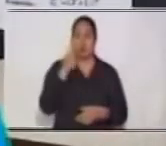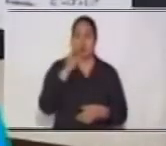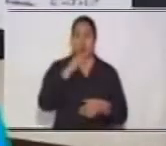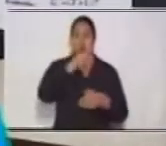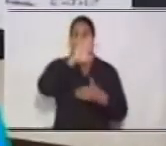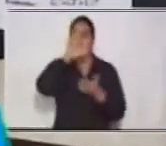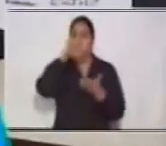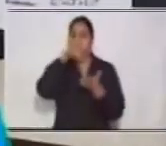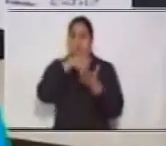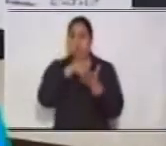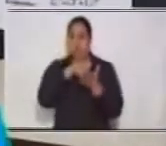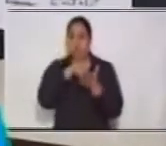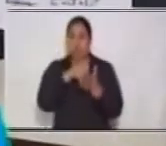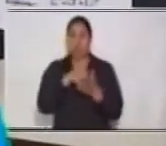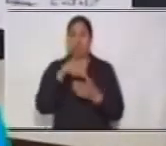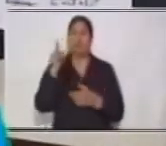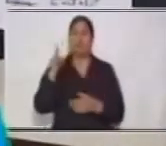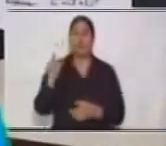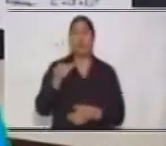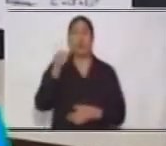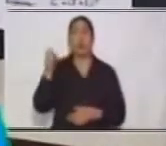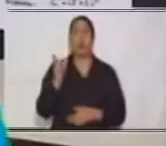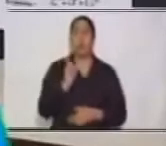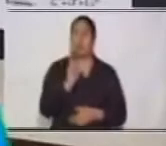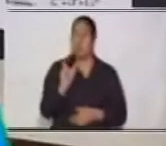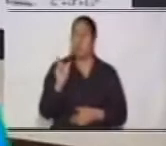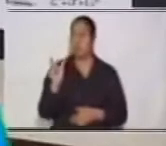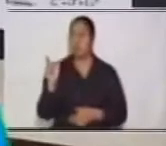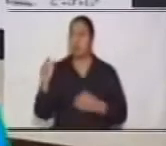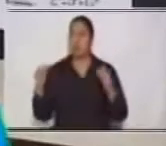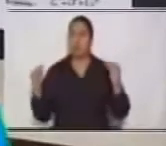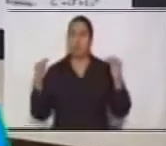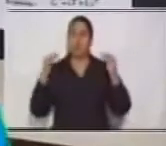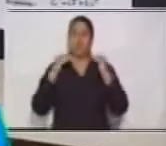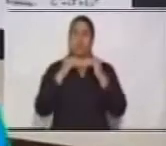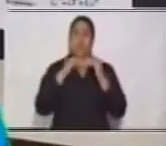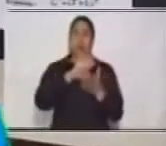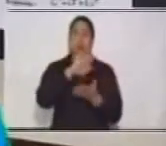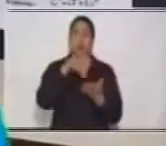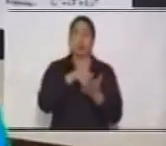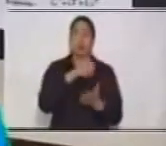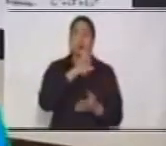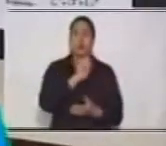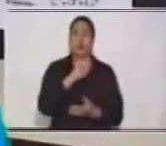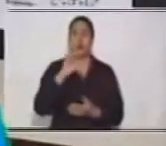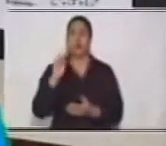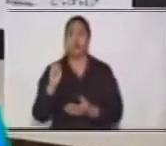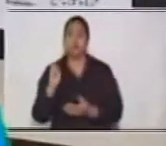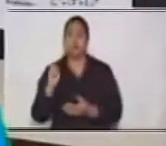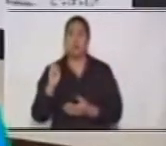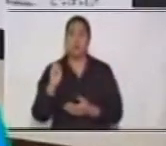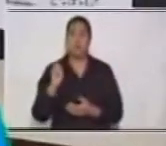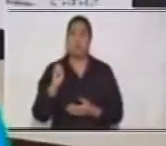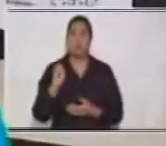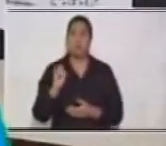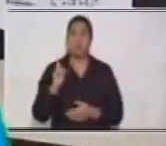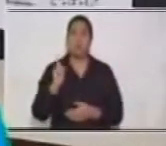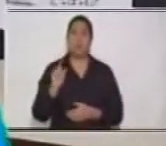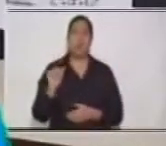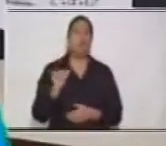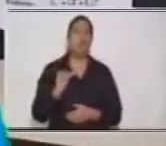acá la ecuación estándar con centro 0, 0 o en el origen, que es la misma